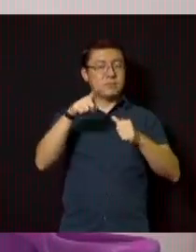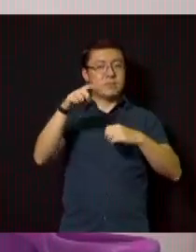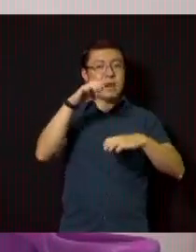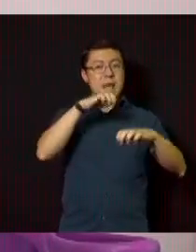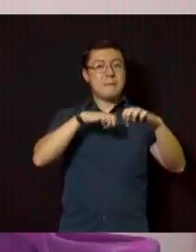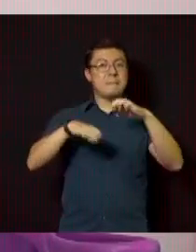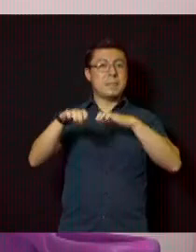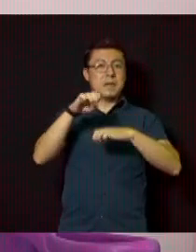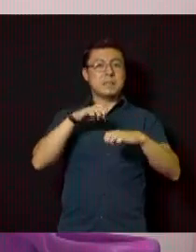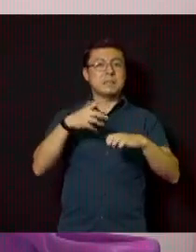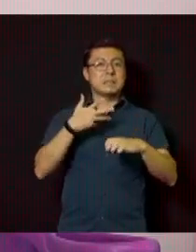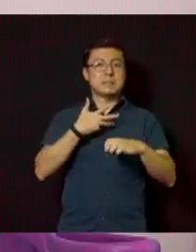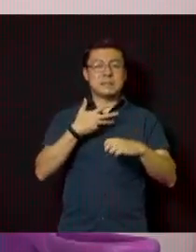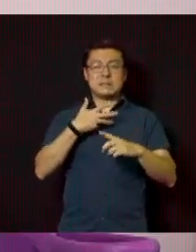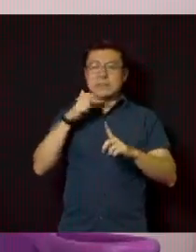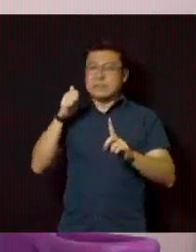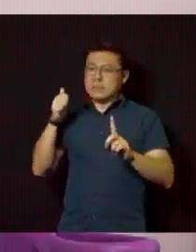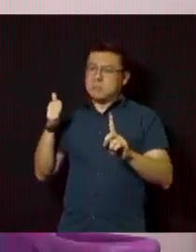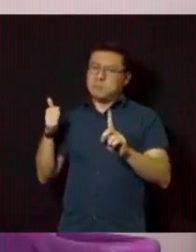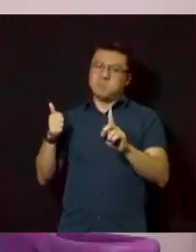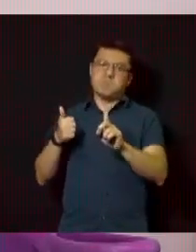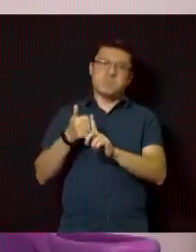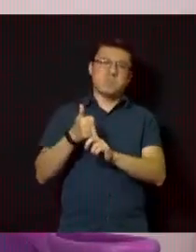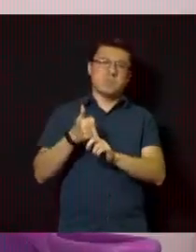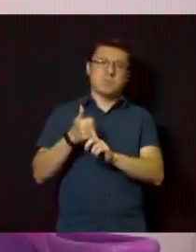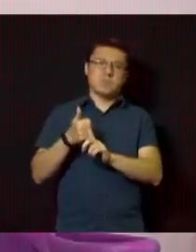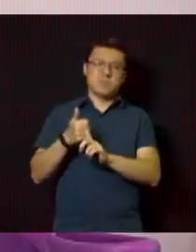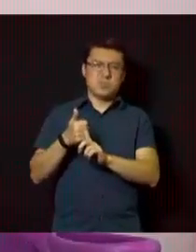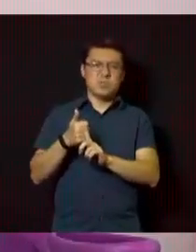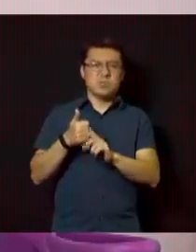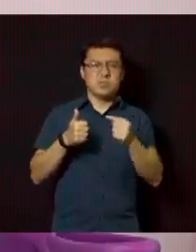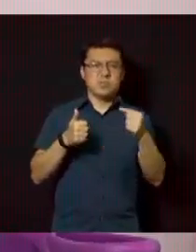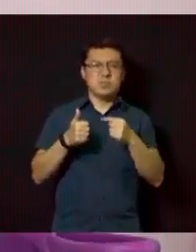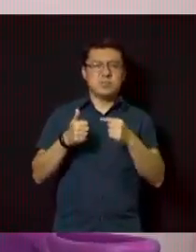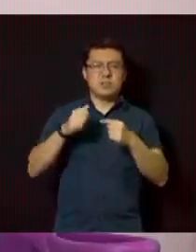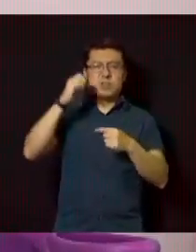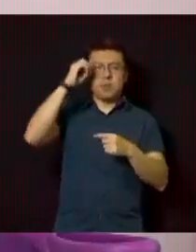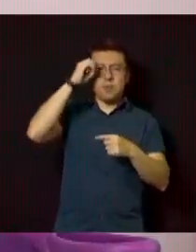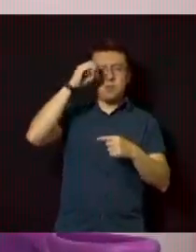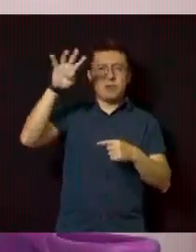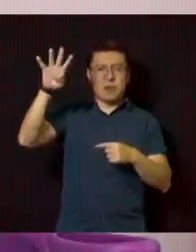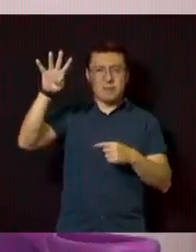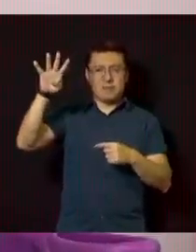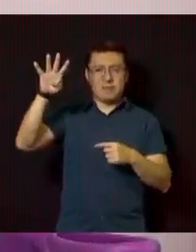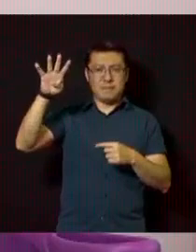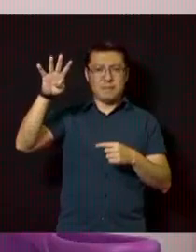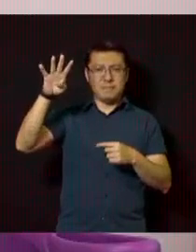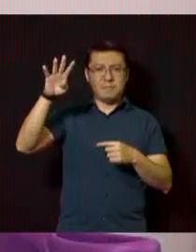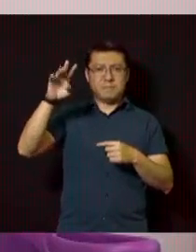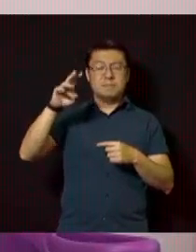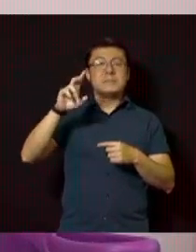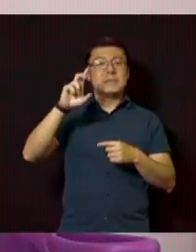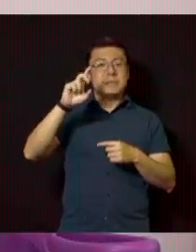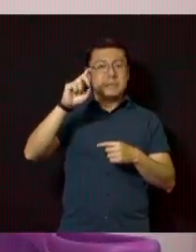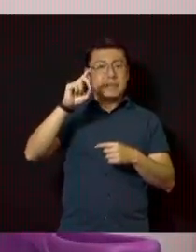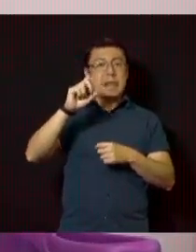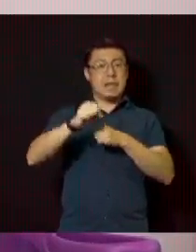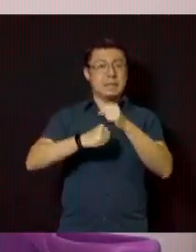un respaldo de un monstruo grandísimo llamado OmniLife, con una empresa que tiene 30 años en el